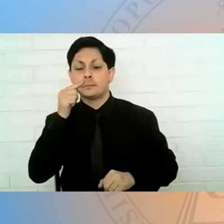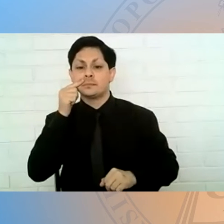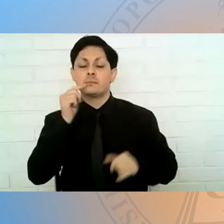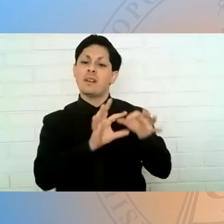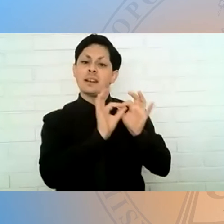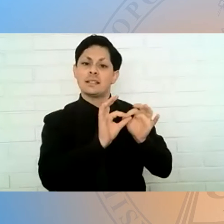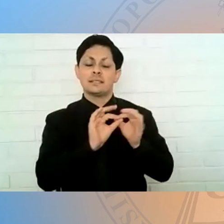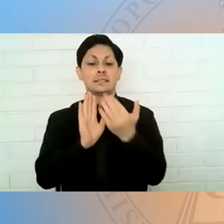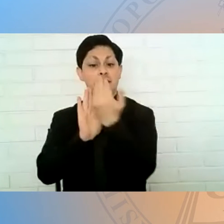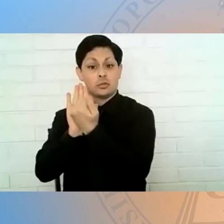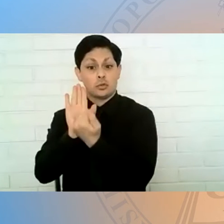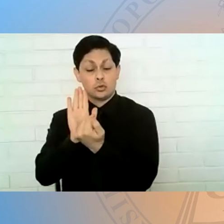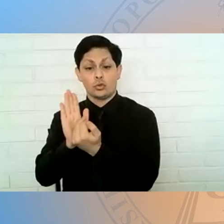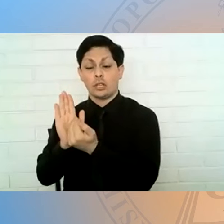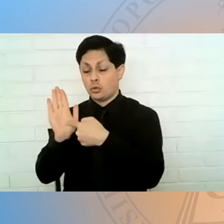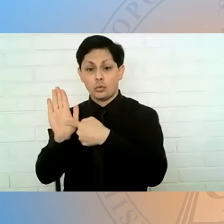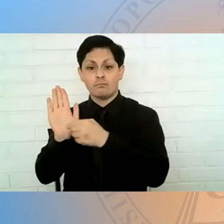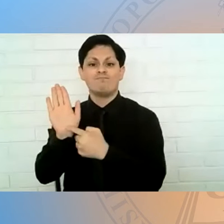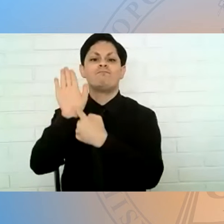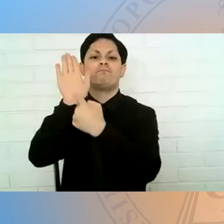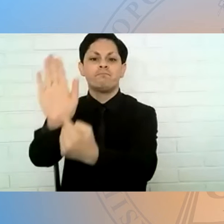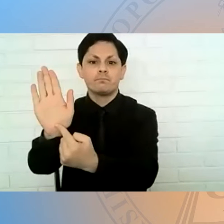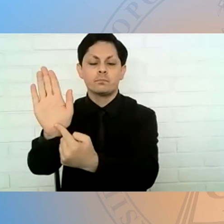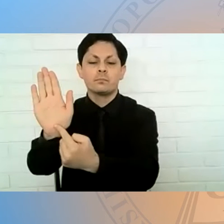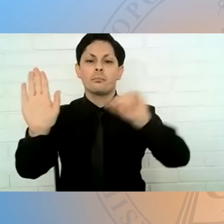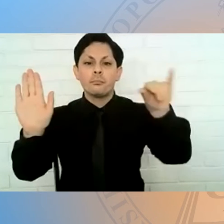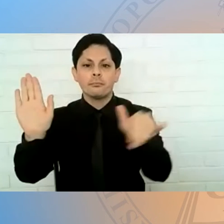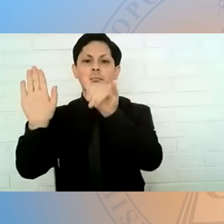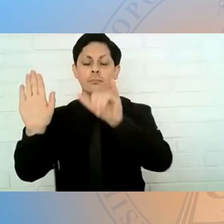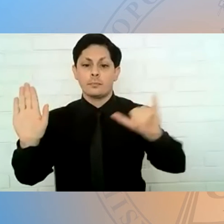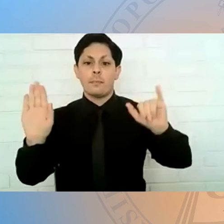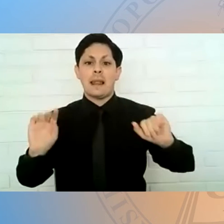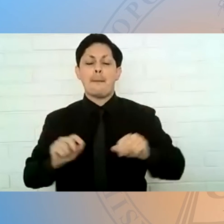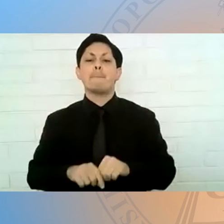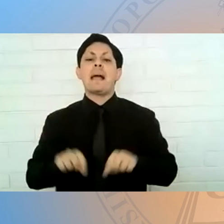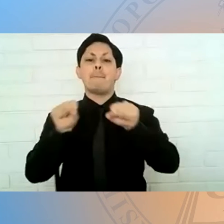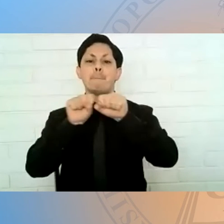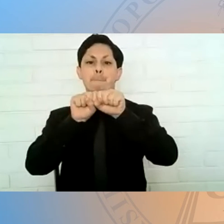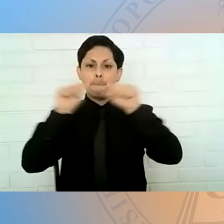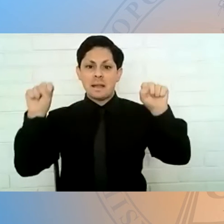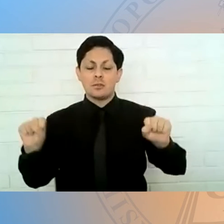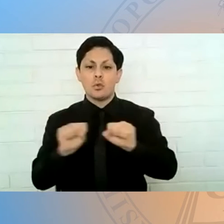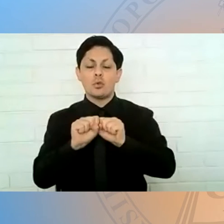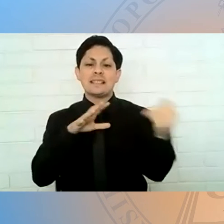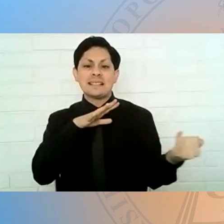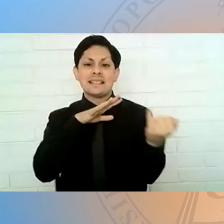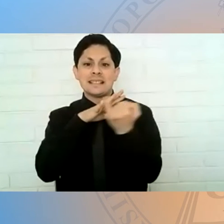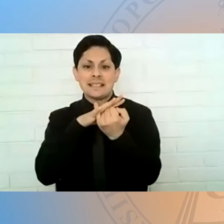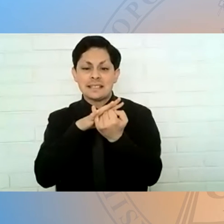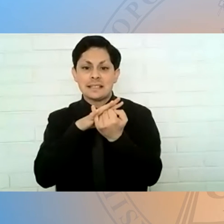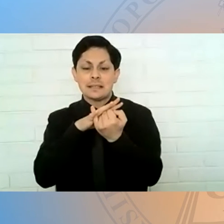pudo fortalecer una de sus propuestas didácticas, la metodología interaccional integrativa